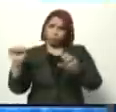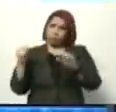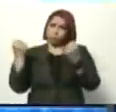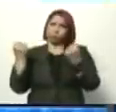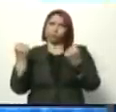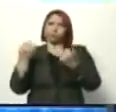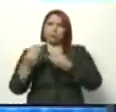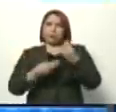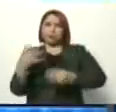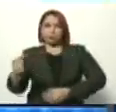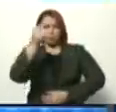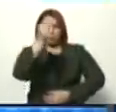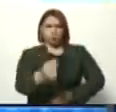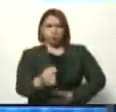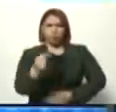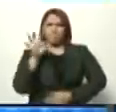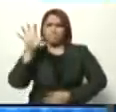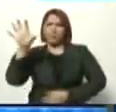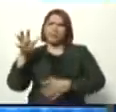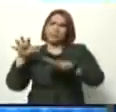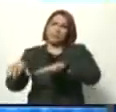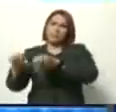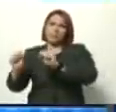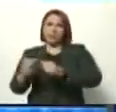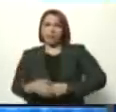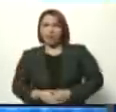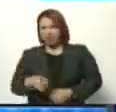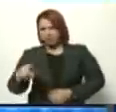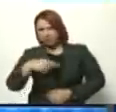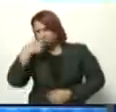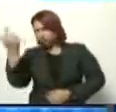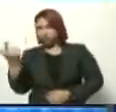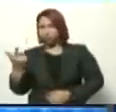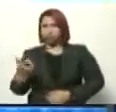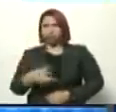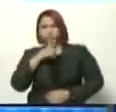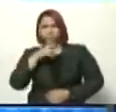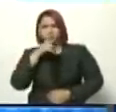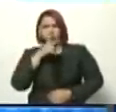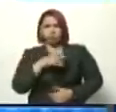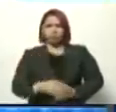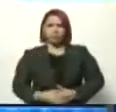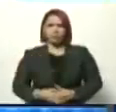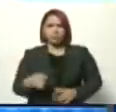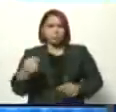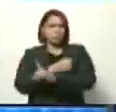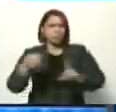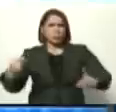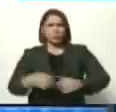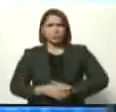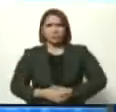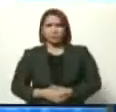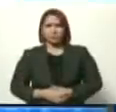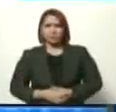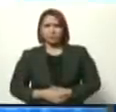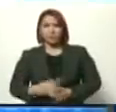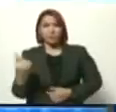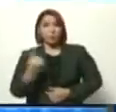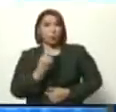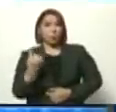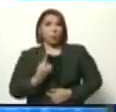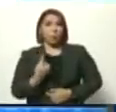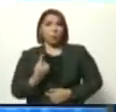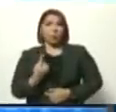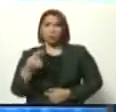los centros imperiales. Son unos miserables, perversos, canallas, bárbaros y salvajes. Es lo único que los